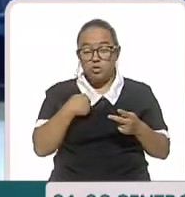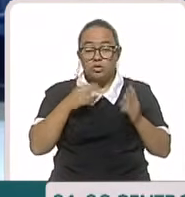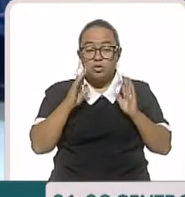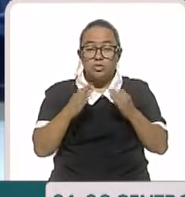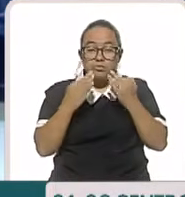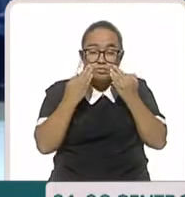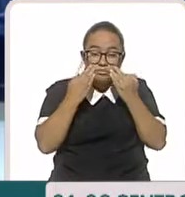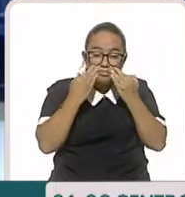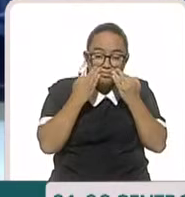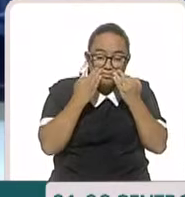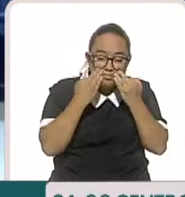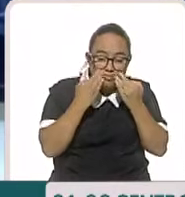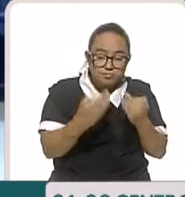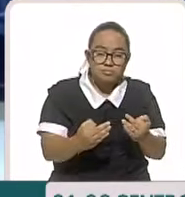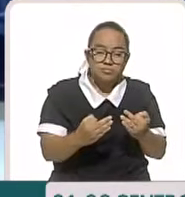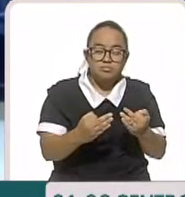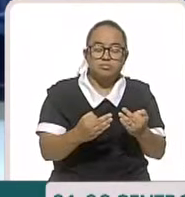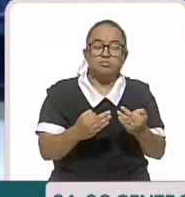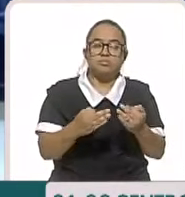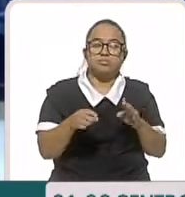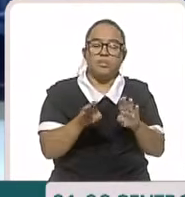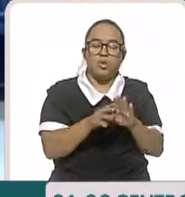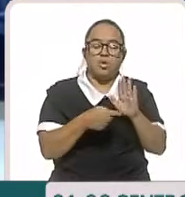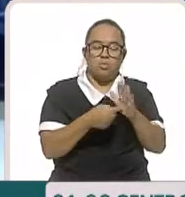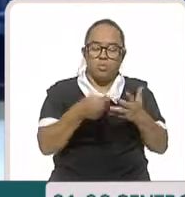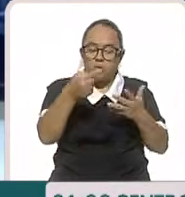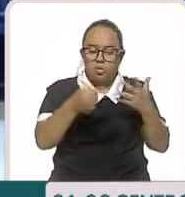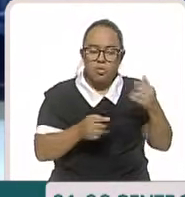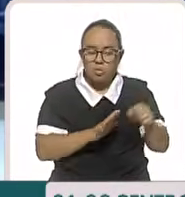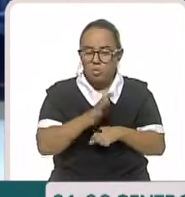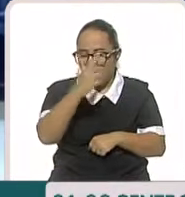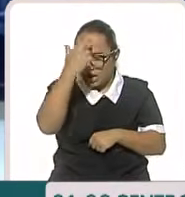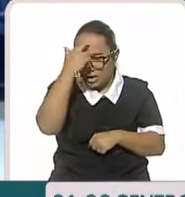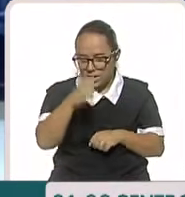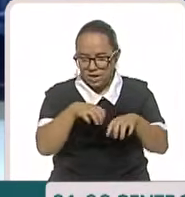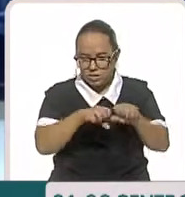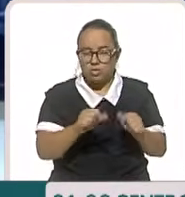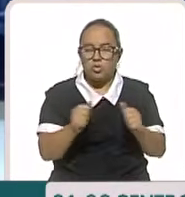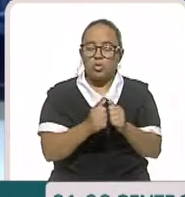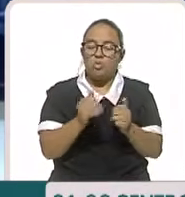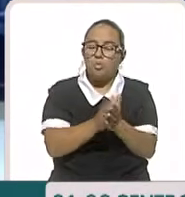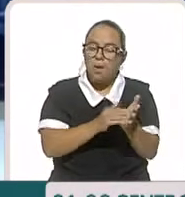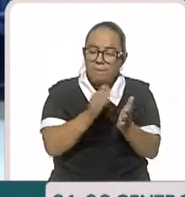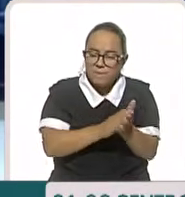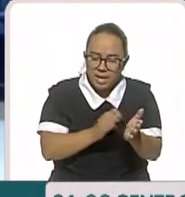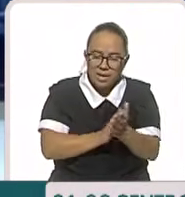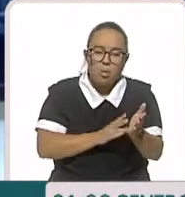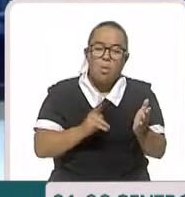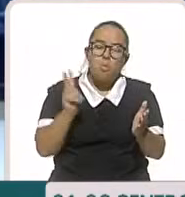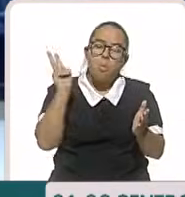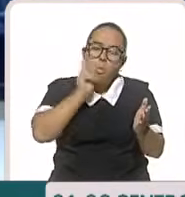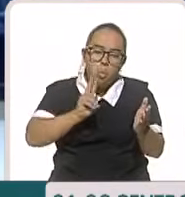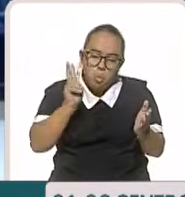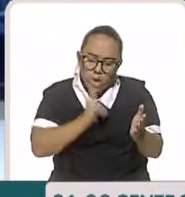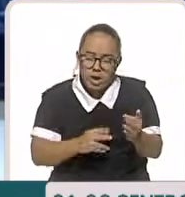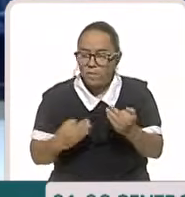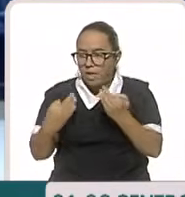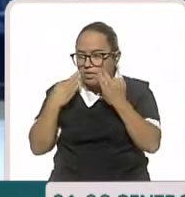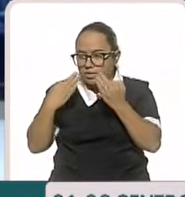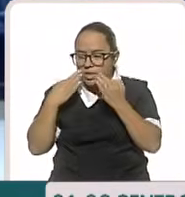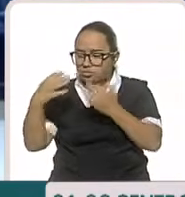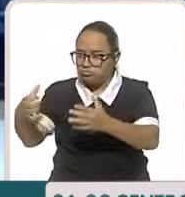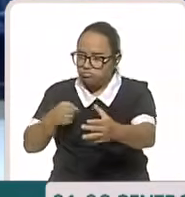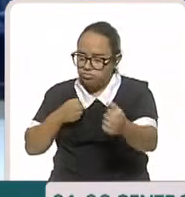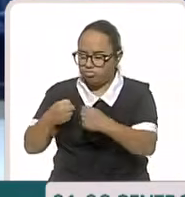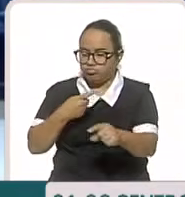testigas de la presentación, digamos, de los cargos sustentada con documentos, pruebas de enriquecimiento ilícito, testigos de